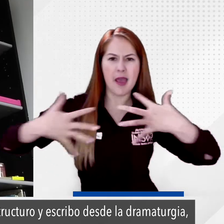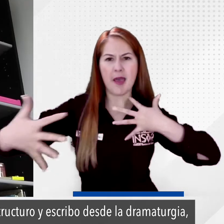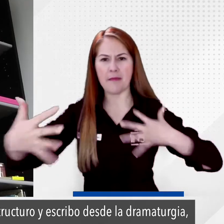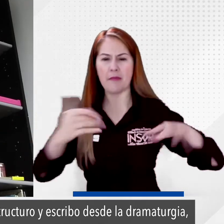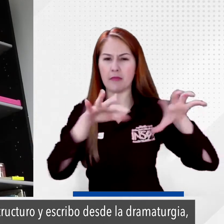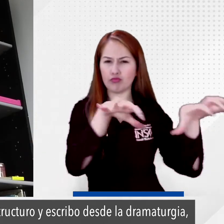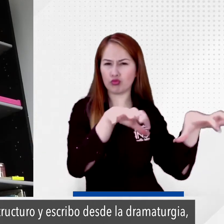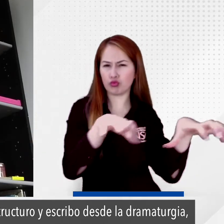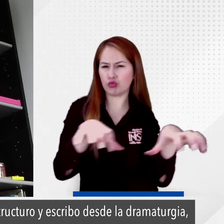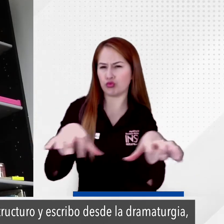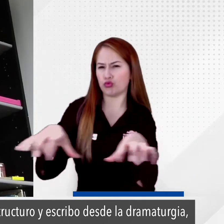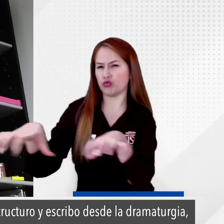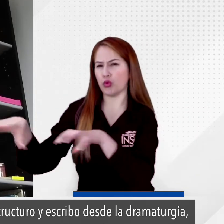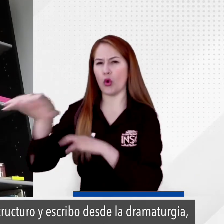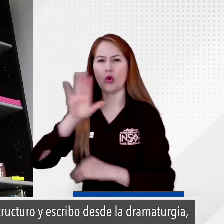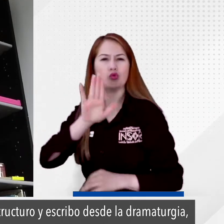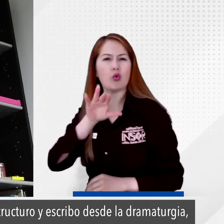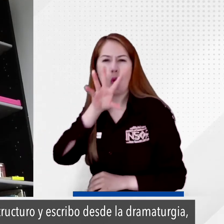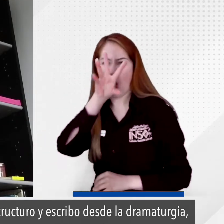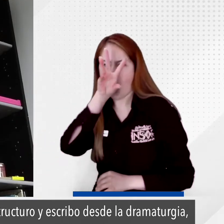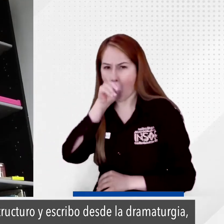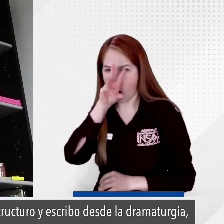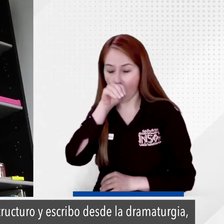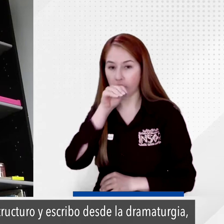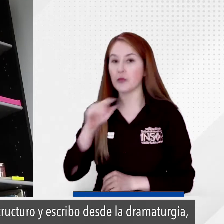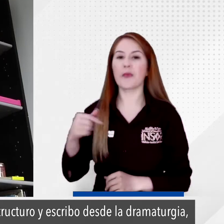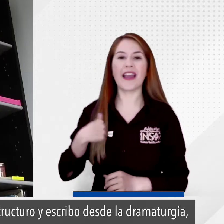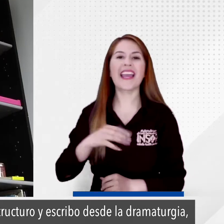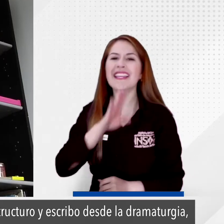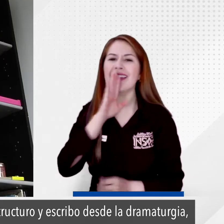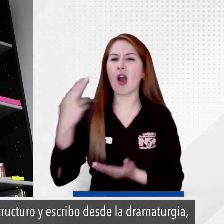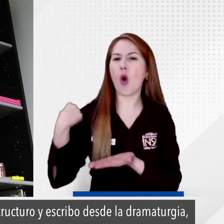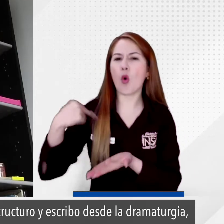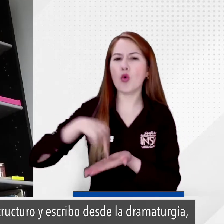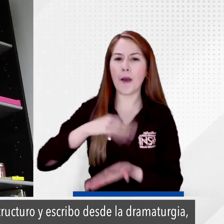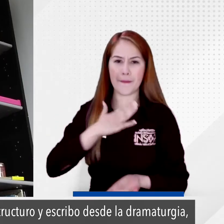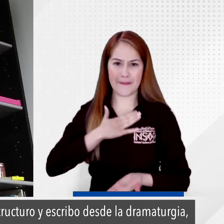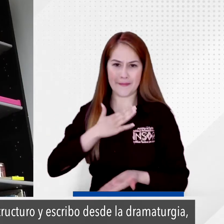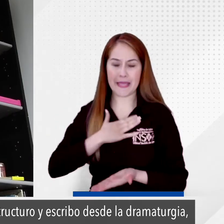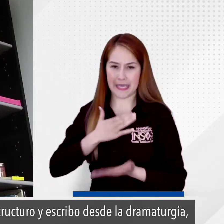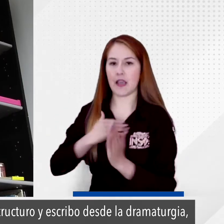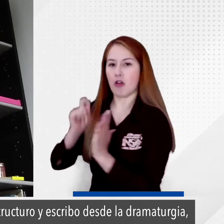digamos yo estructuro y escribo desde la dramaturgia, ¿sí? Está